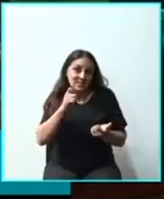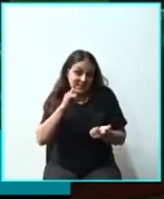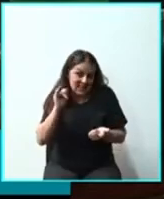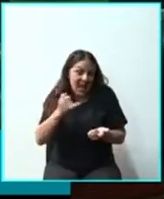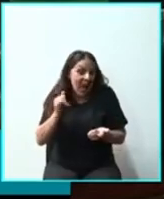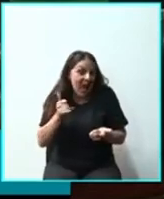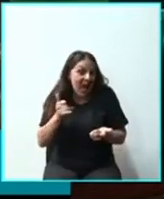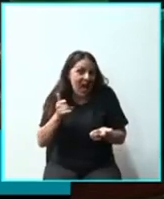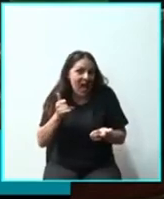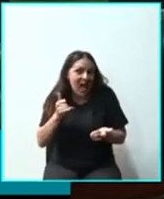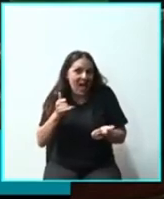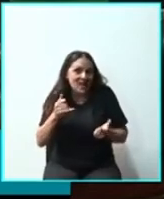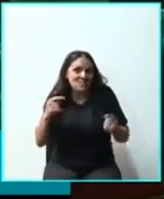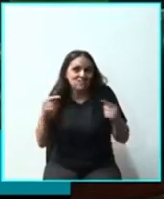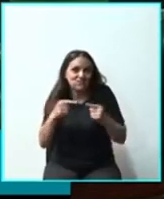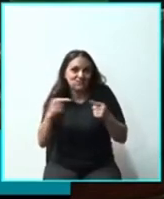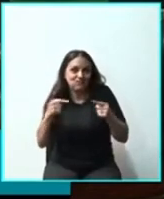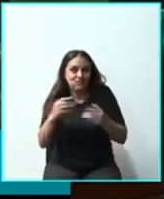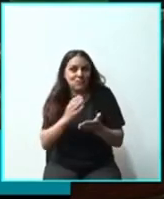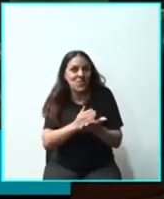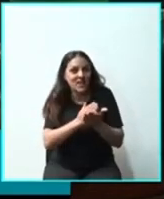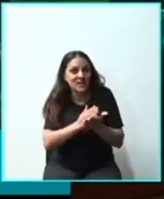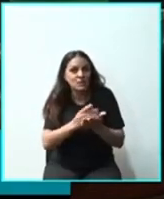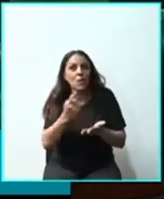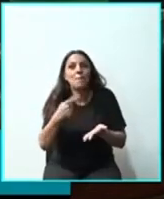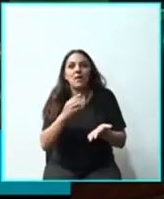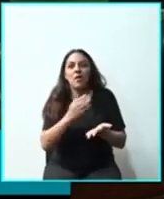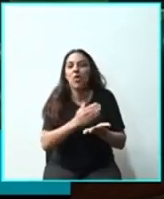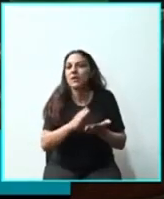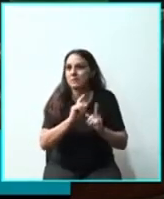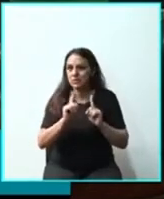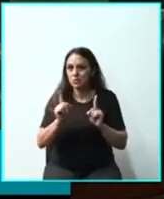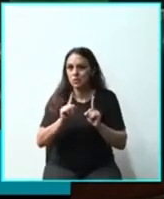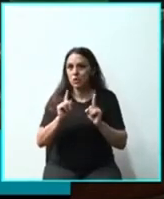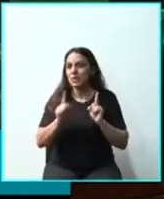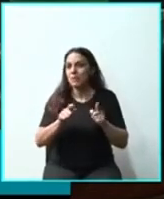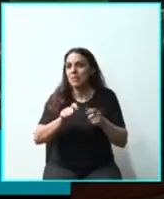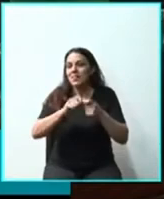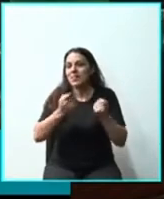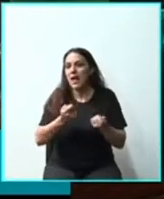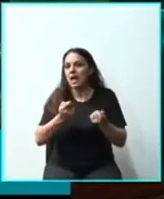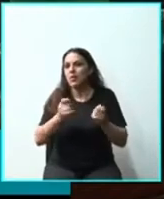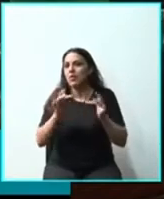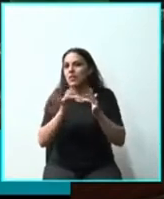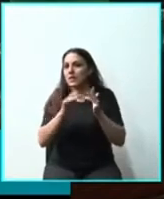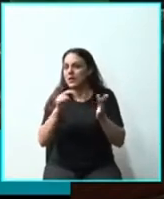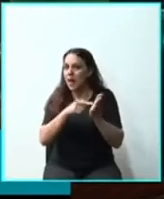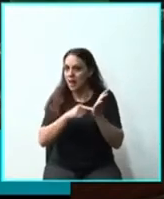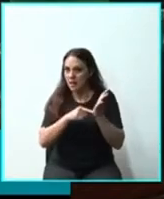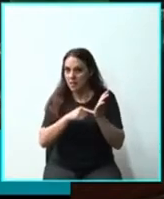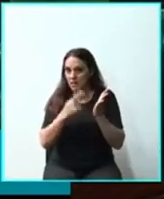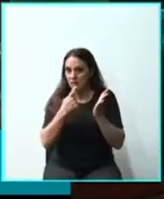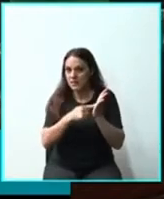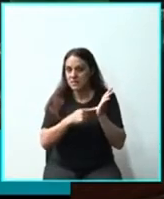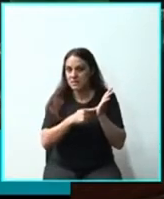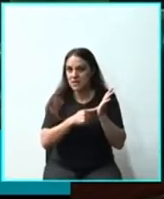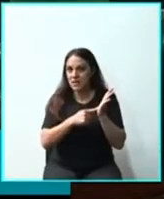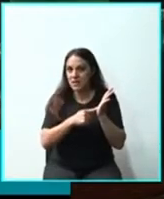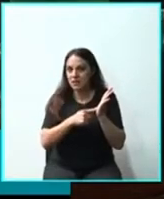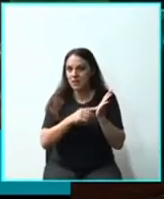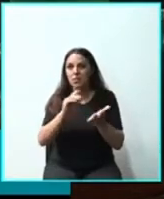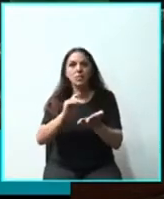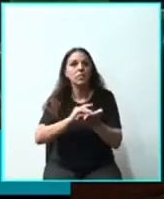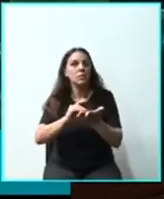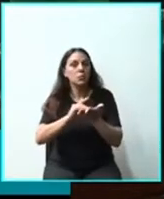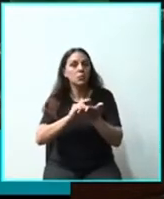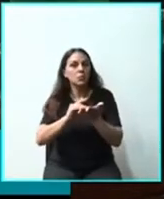hay discriminación. Hay una nota incluso también del diario digital, dice el reconocimiento... Diputado,